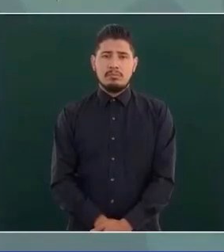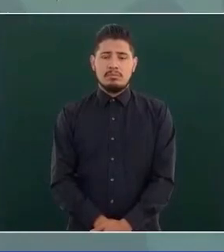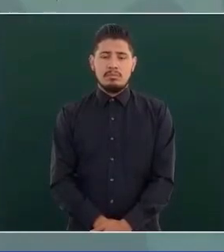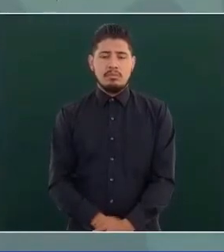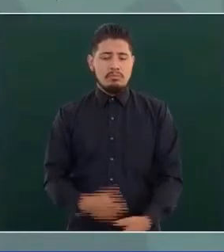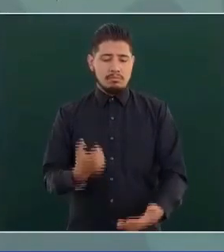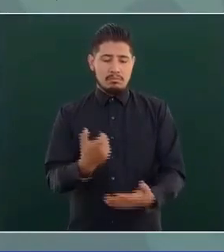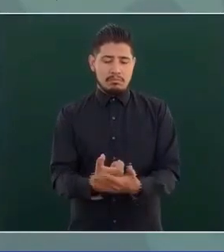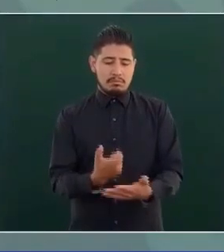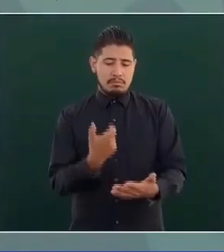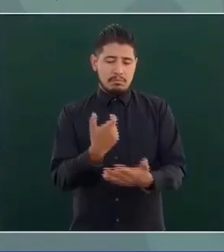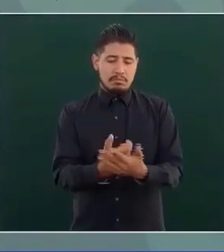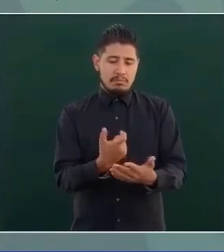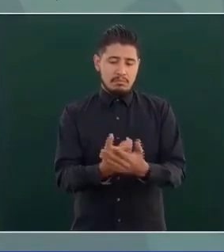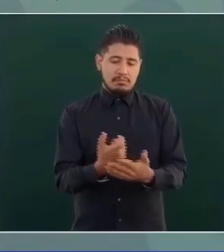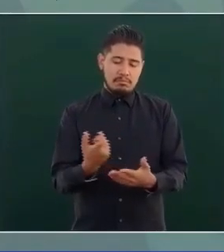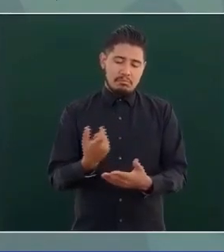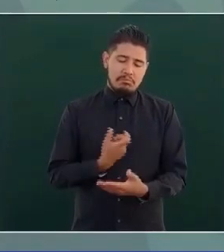cobrando,